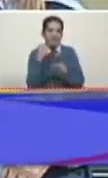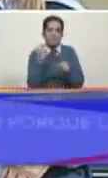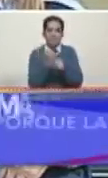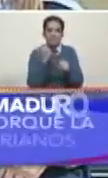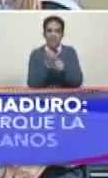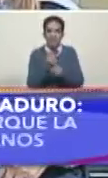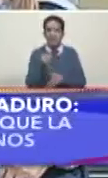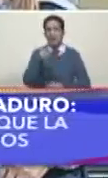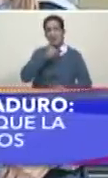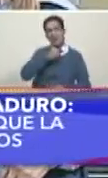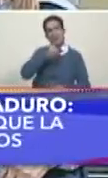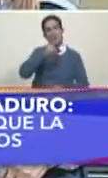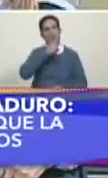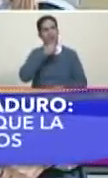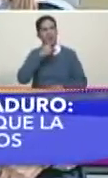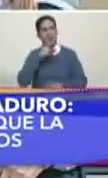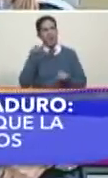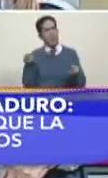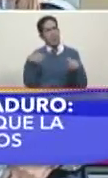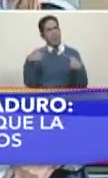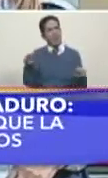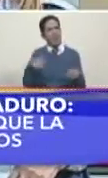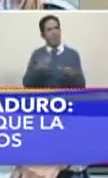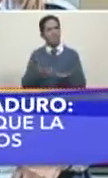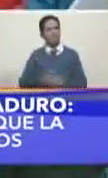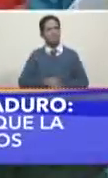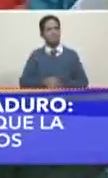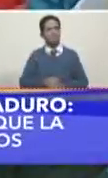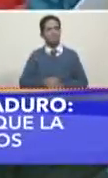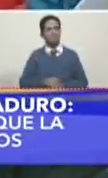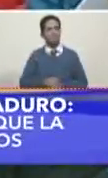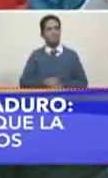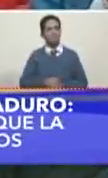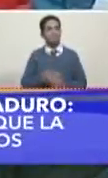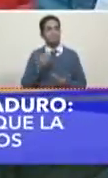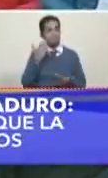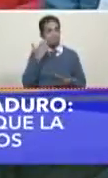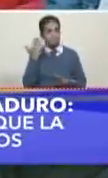como cantante. El príncipe del merengue